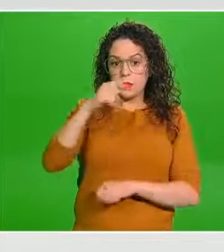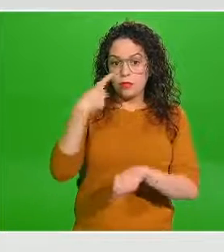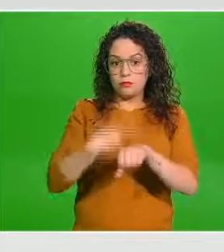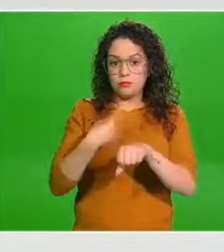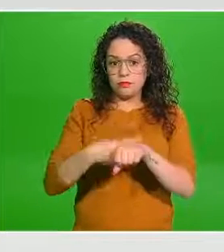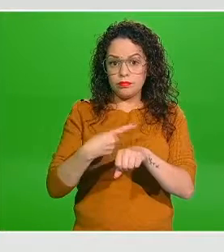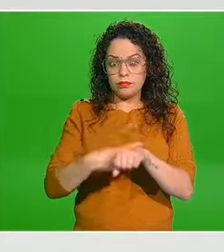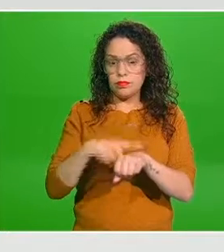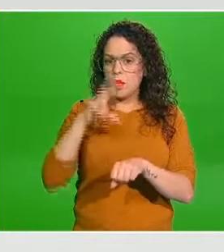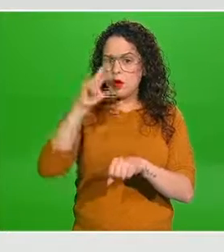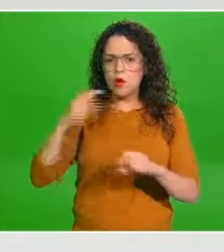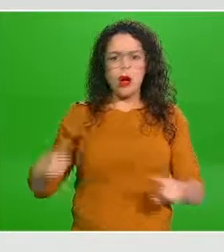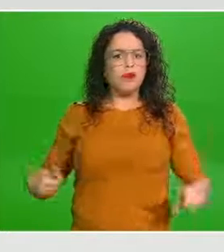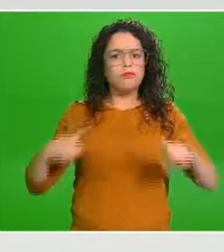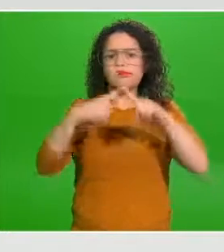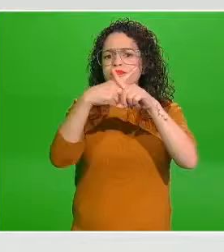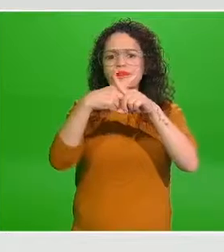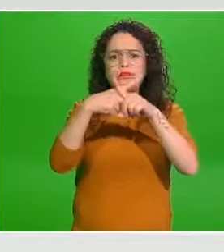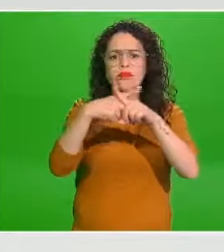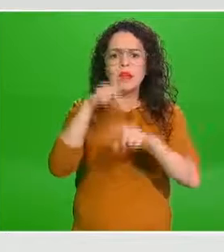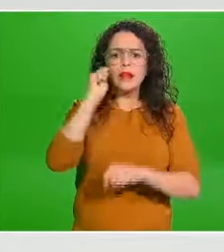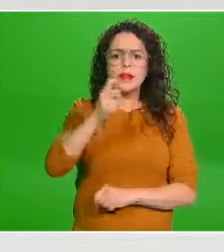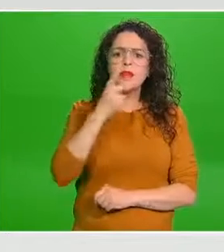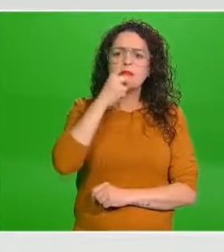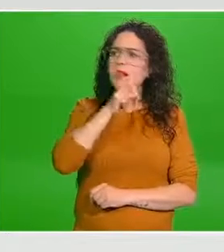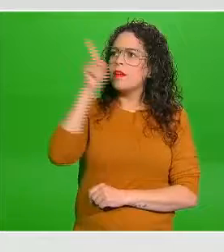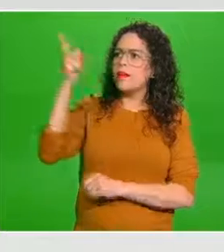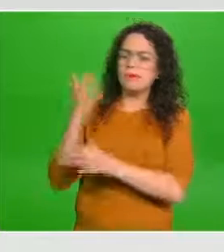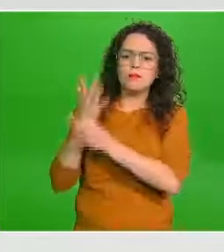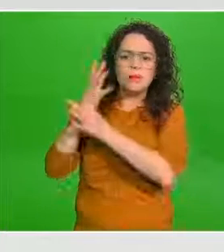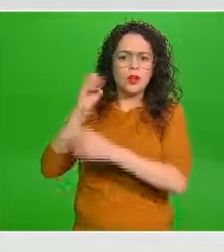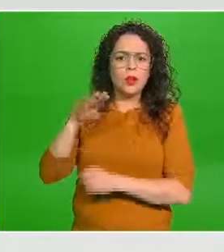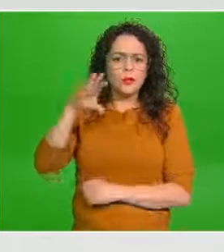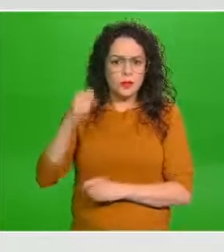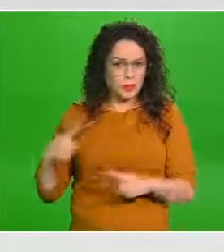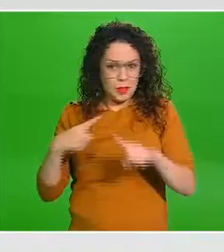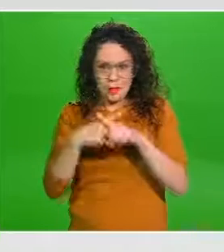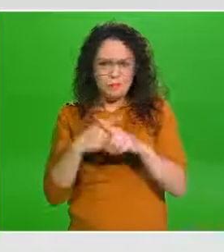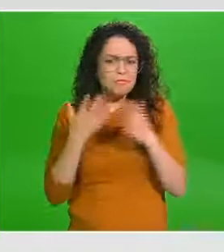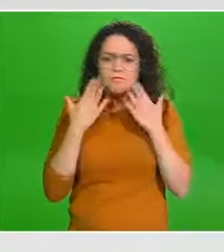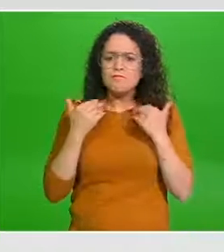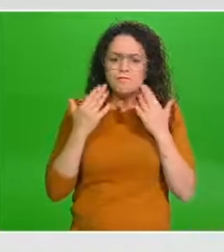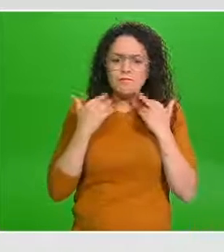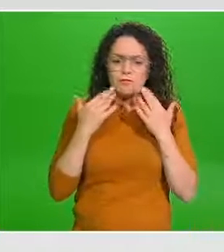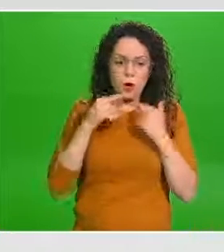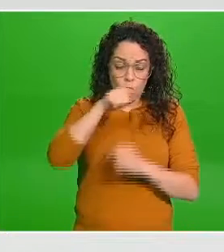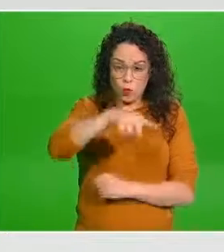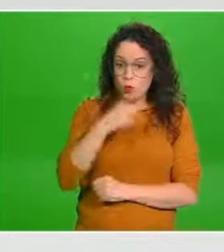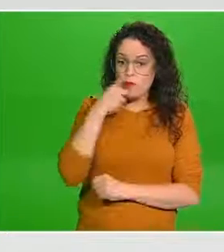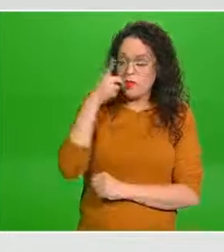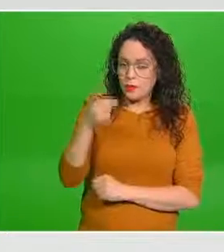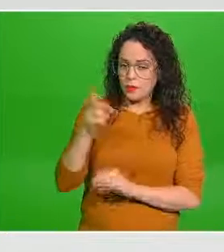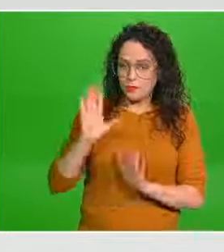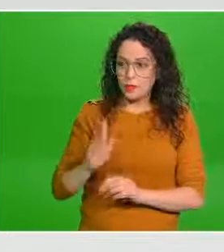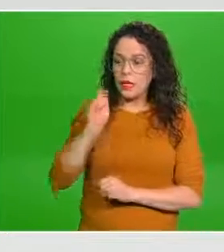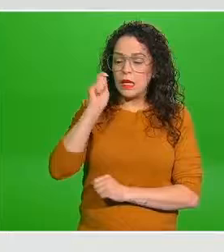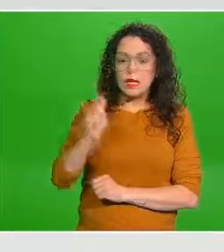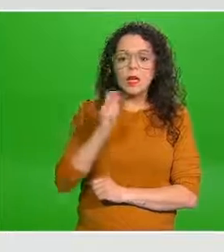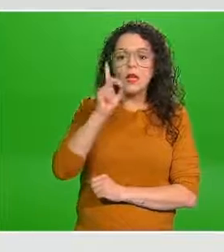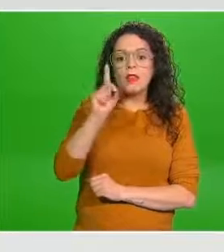se contrapone con lo que hace referencia a la Organización Mundial de la Salud. Como tú bien decías, ellos hacen referencia a un